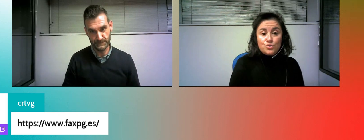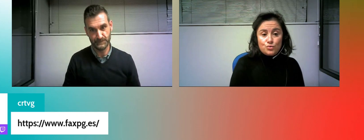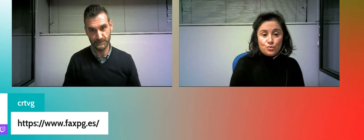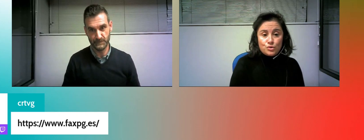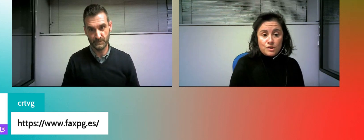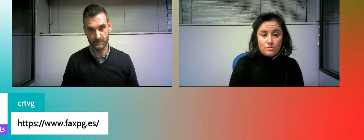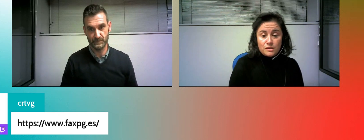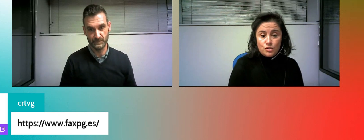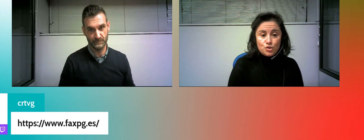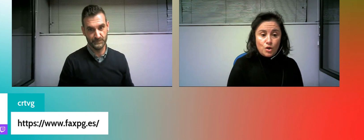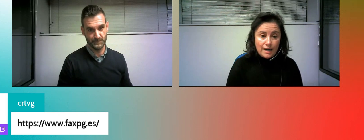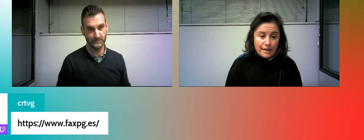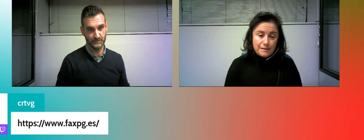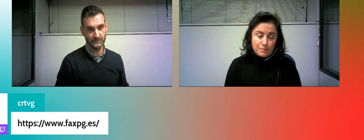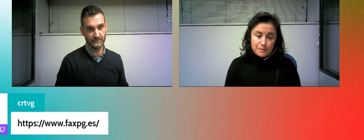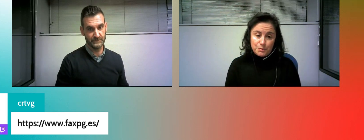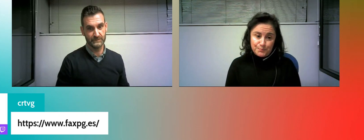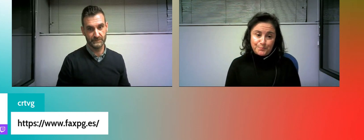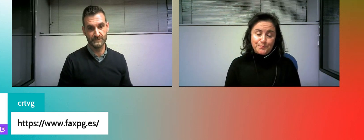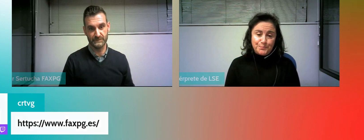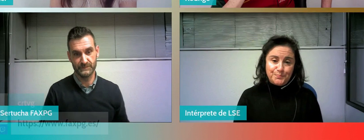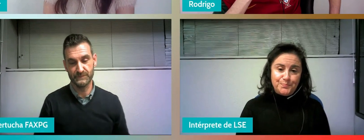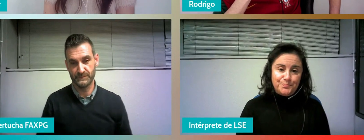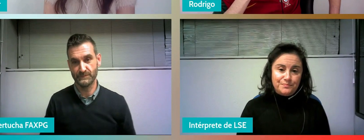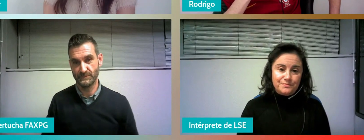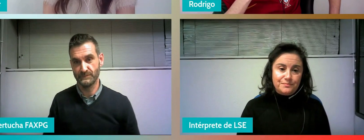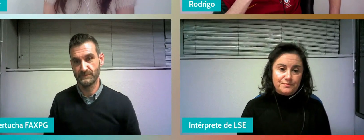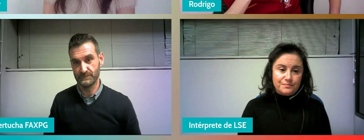ofrecendo esos cursos de lingua de signos online.